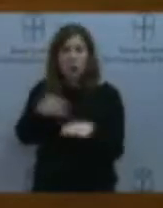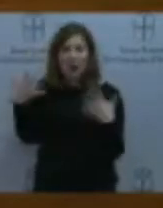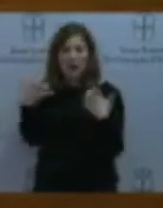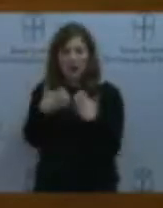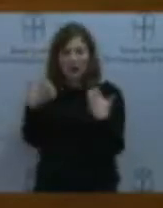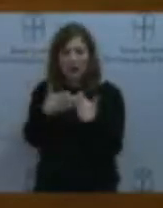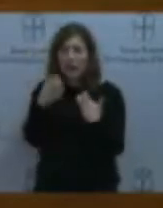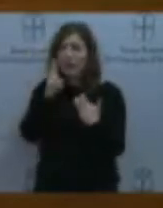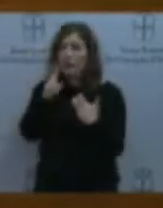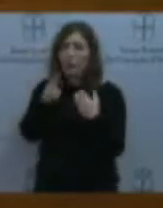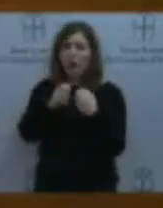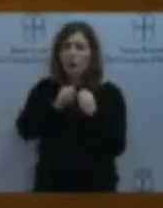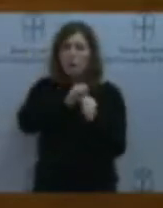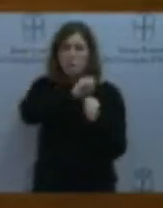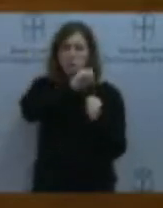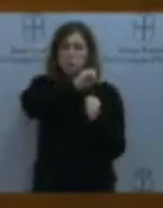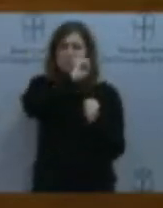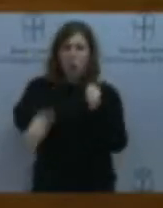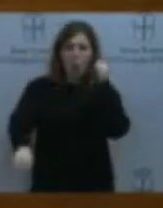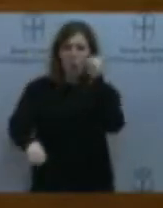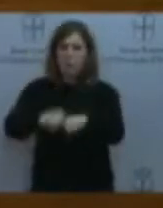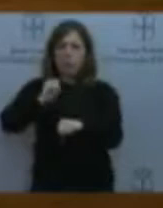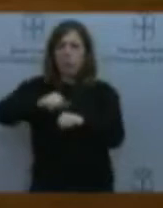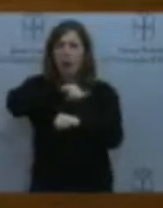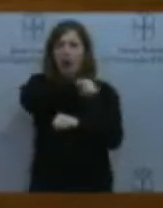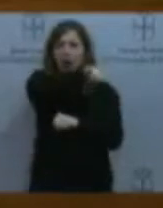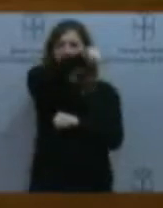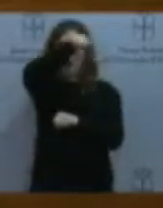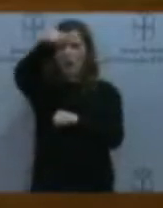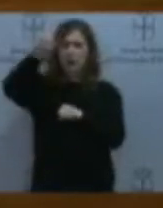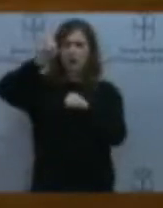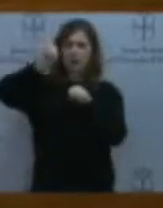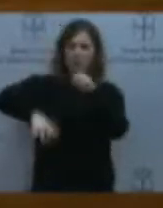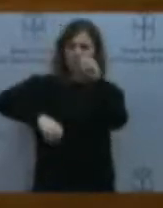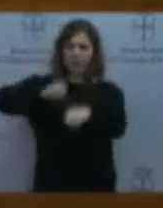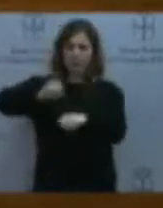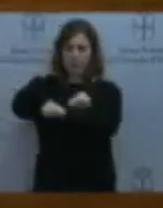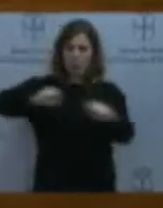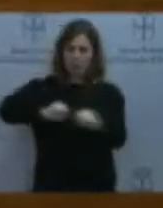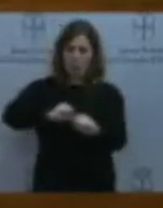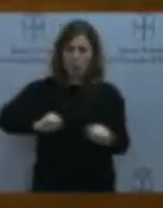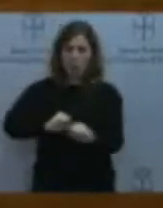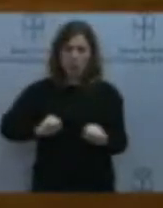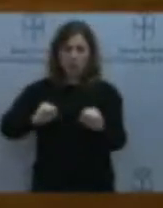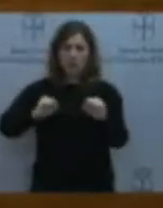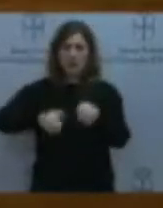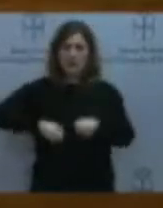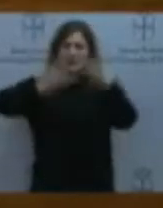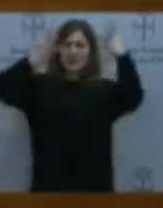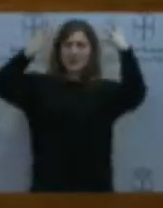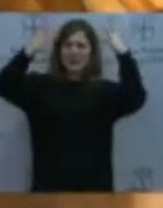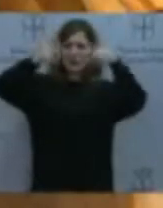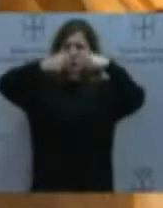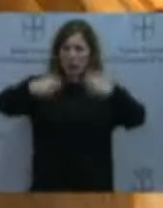los bombardeos habían demolido todos sus derechos y se pusieron manos a la obra a reconstruir